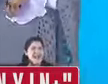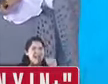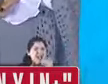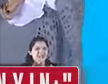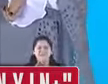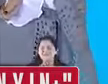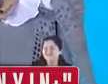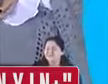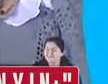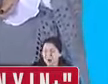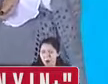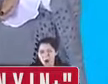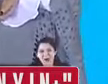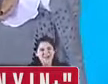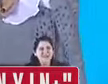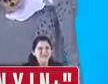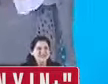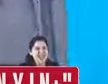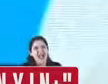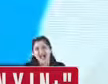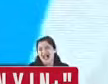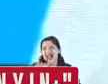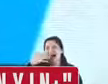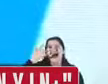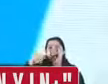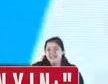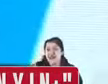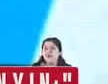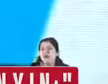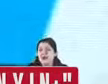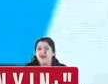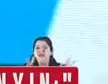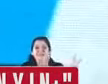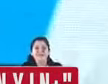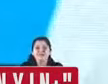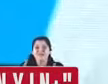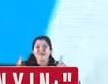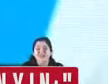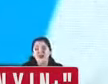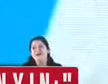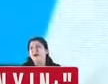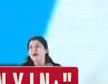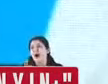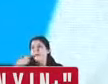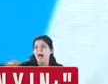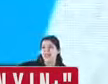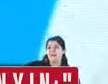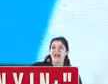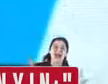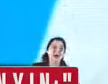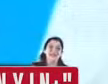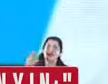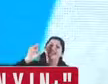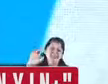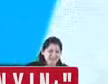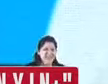que se me sale elena está mirando por favor corte en esa parte que los padres me van a matar y con mucha razón por